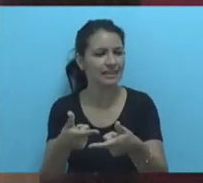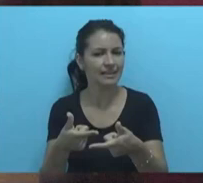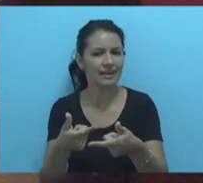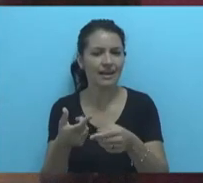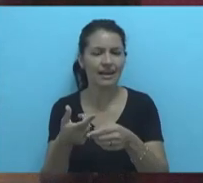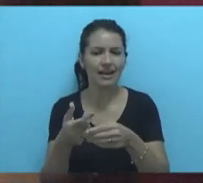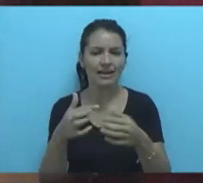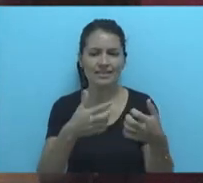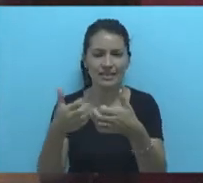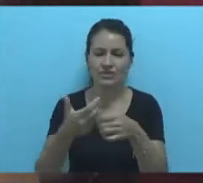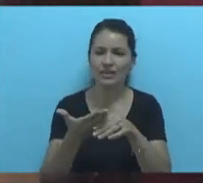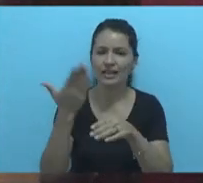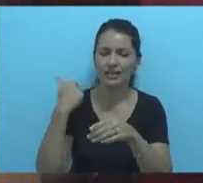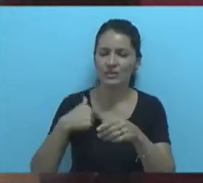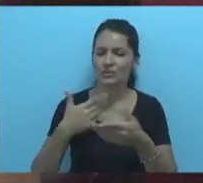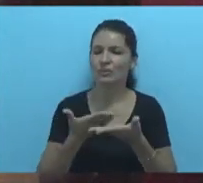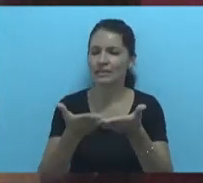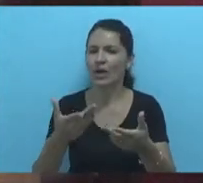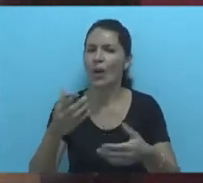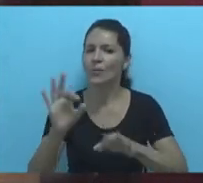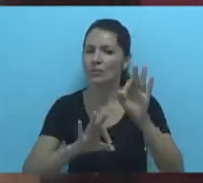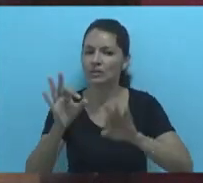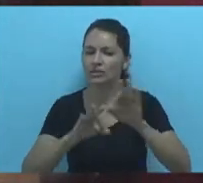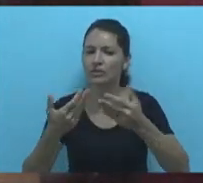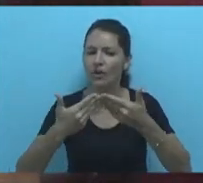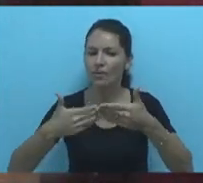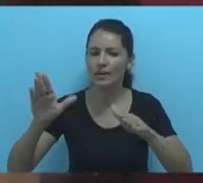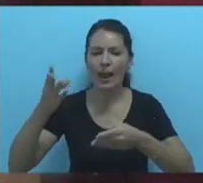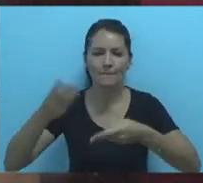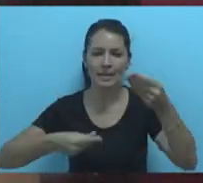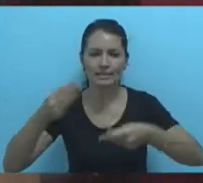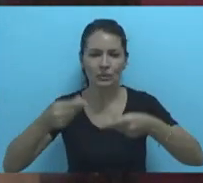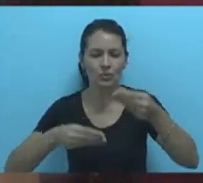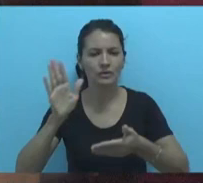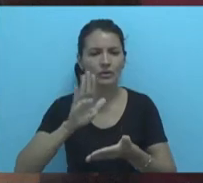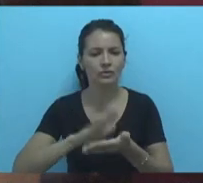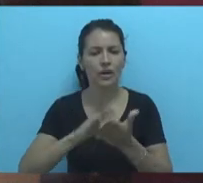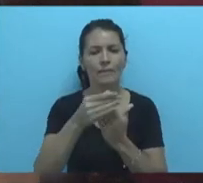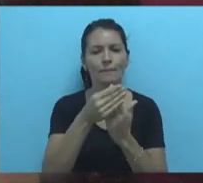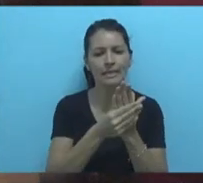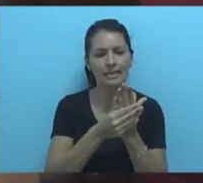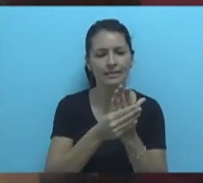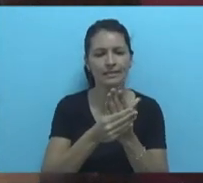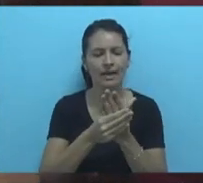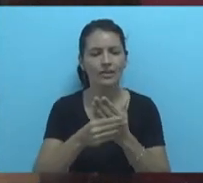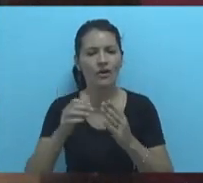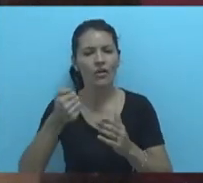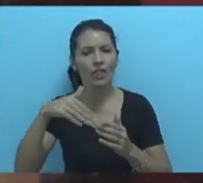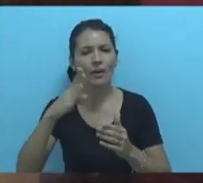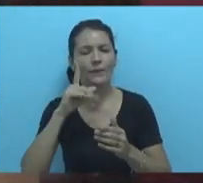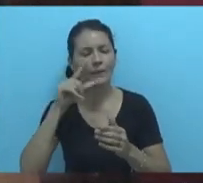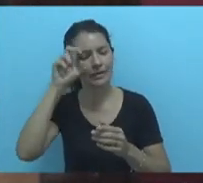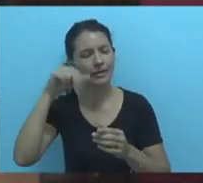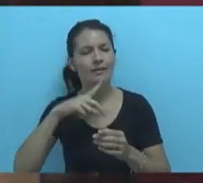sesión anterior un proyecto de ampliación del presupuesto del Ministerio de Ambiente, que también